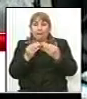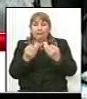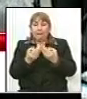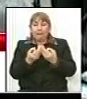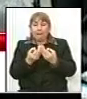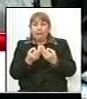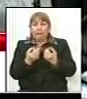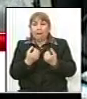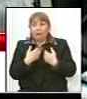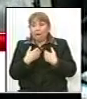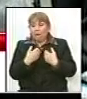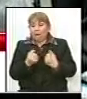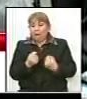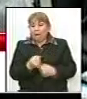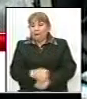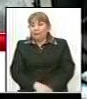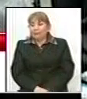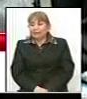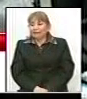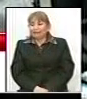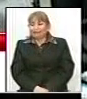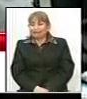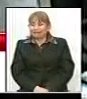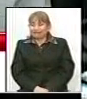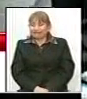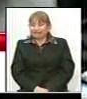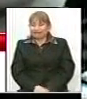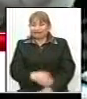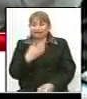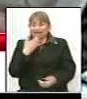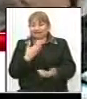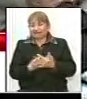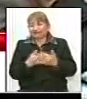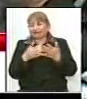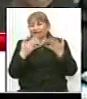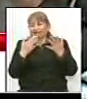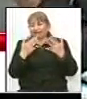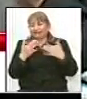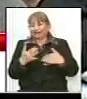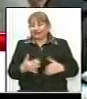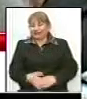profesionales de la salud. Gracias. Gracias, muchas gracias a usted.